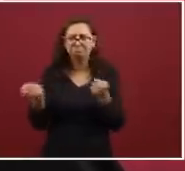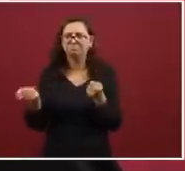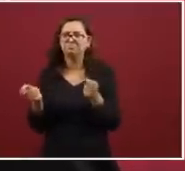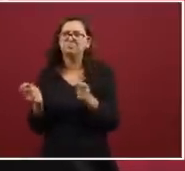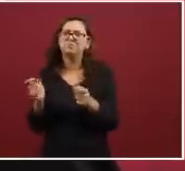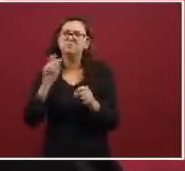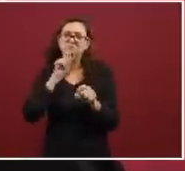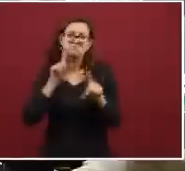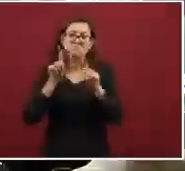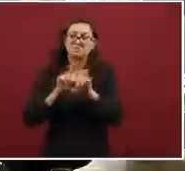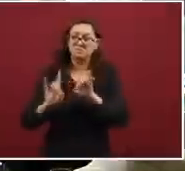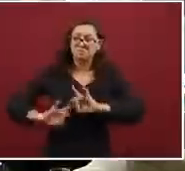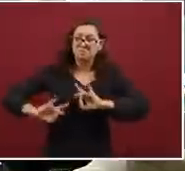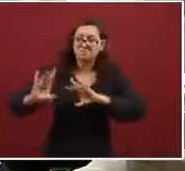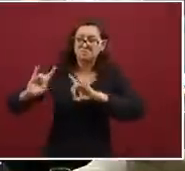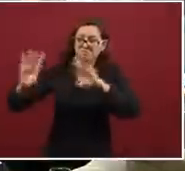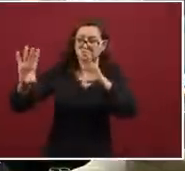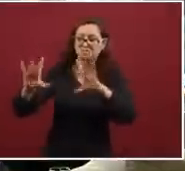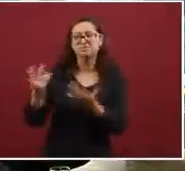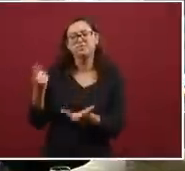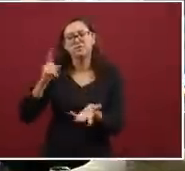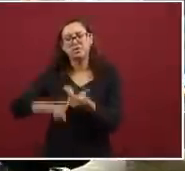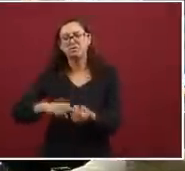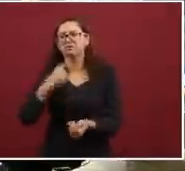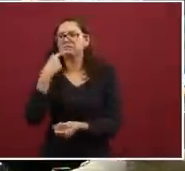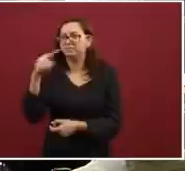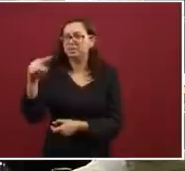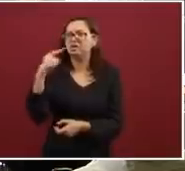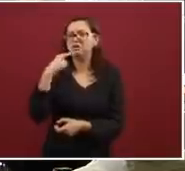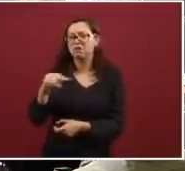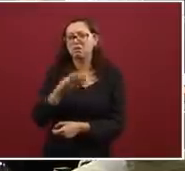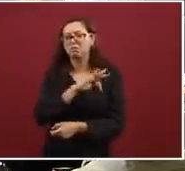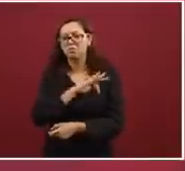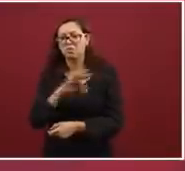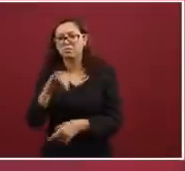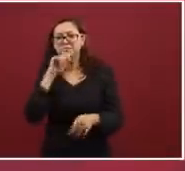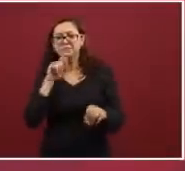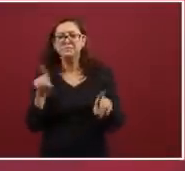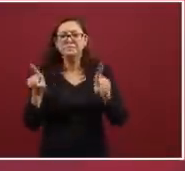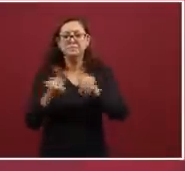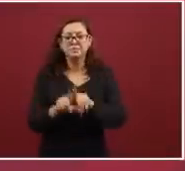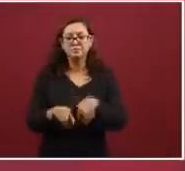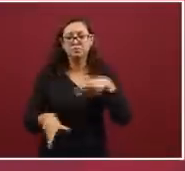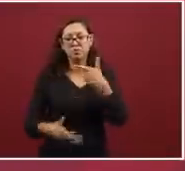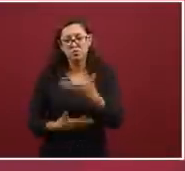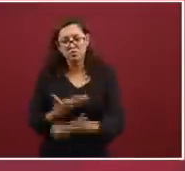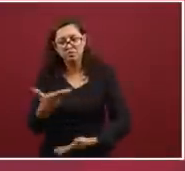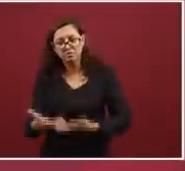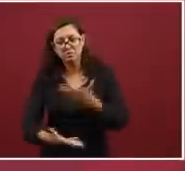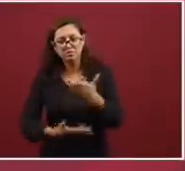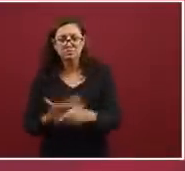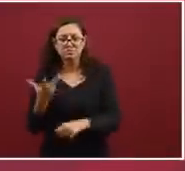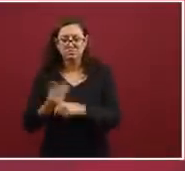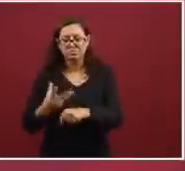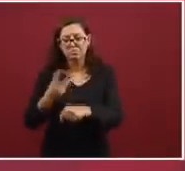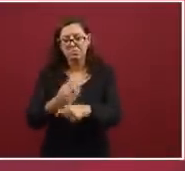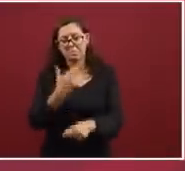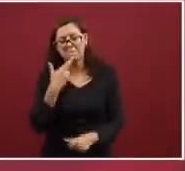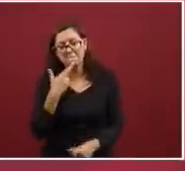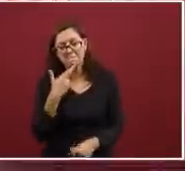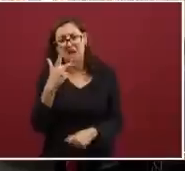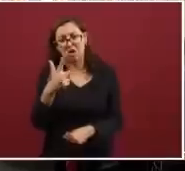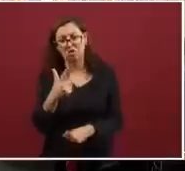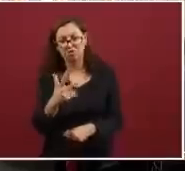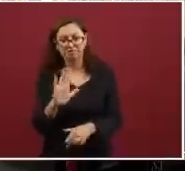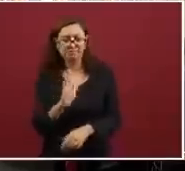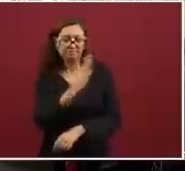estas quejas y que se mejore el servicio. Eso es lo que ofrezco a partir de tu